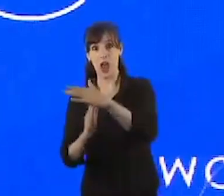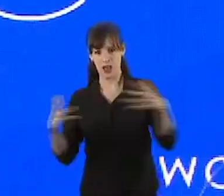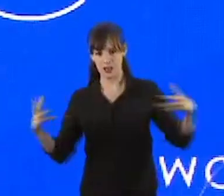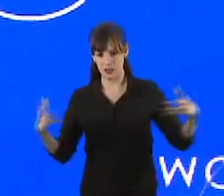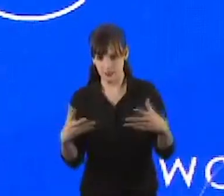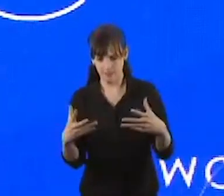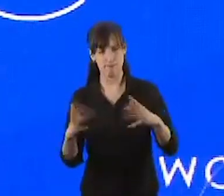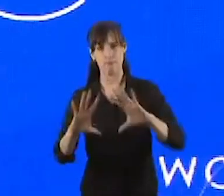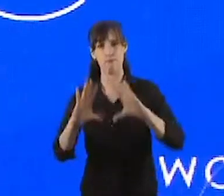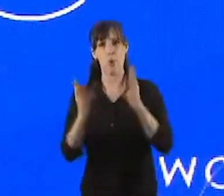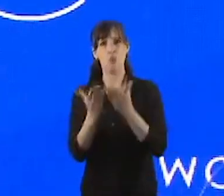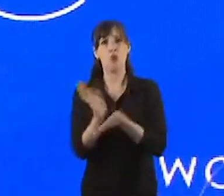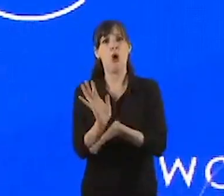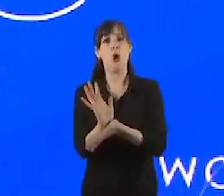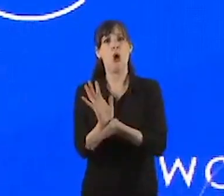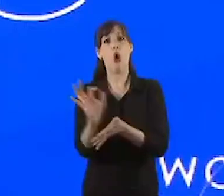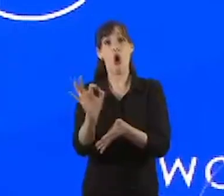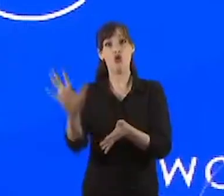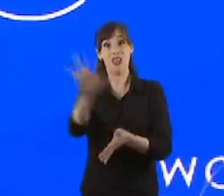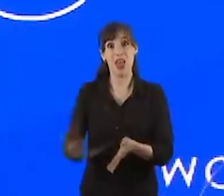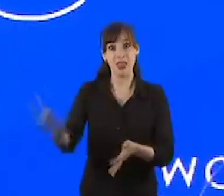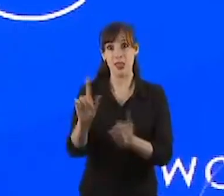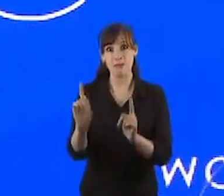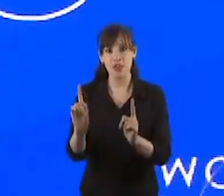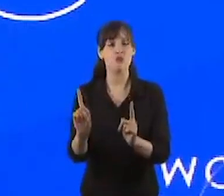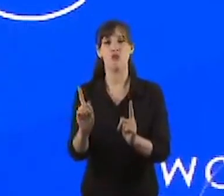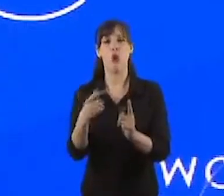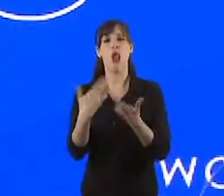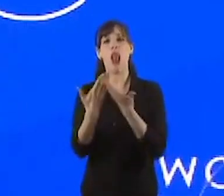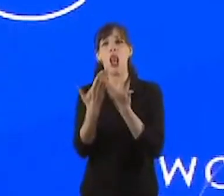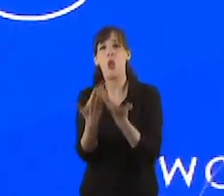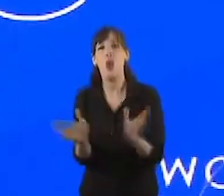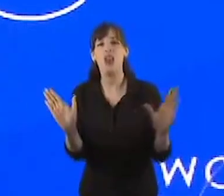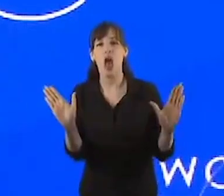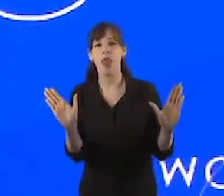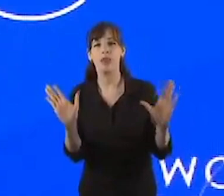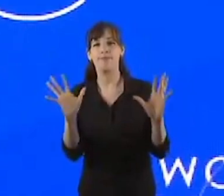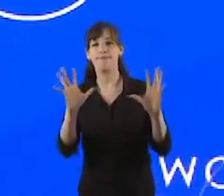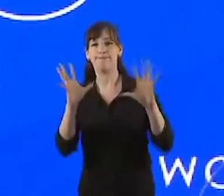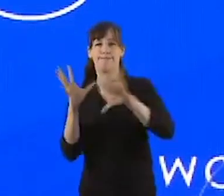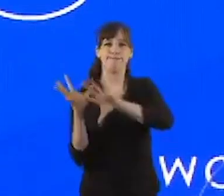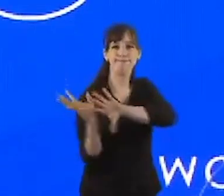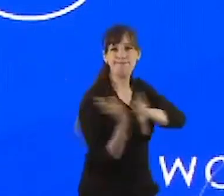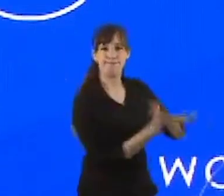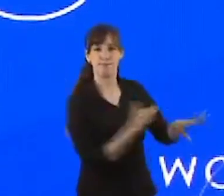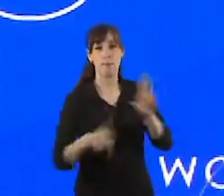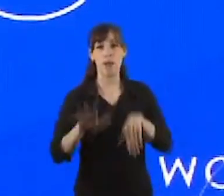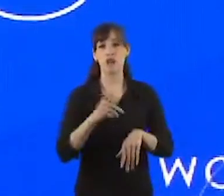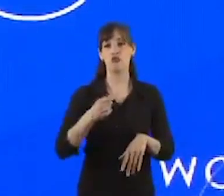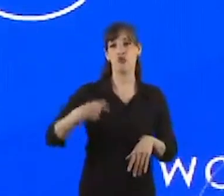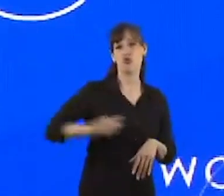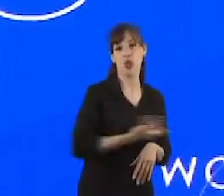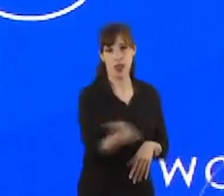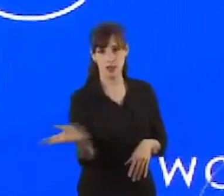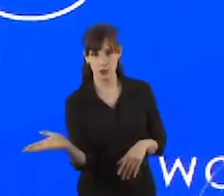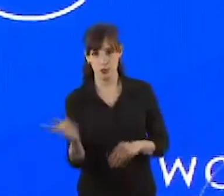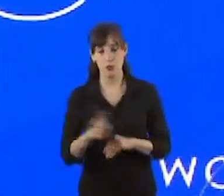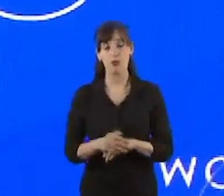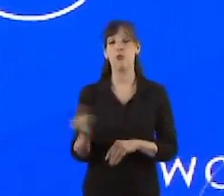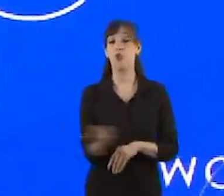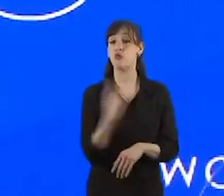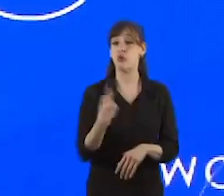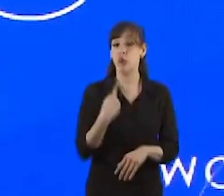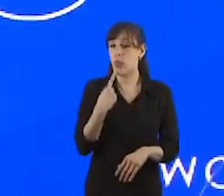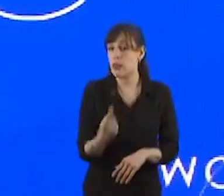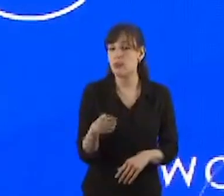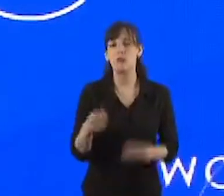libertad por distintas versiones de lo que llamamos colectivismo. Nosotros estamos acá para decirles que los experimentos